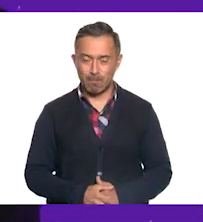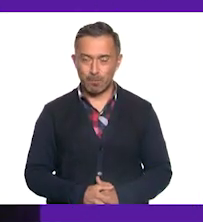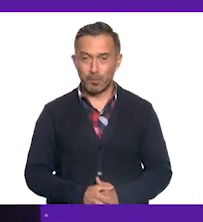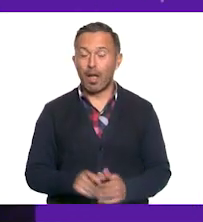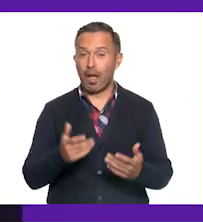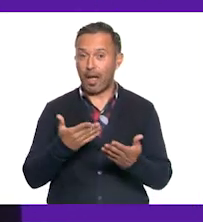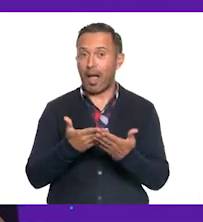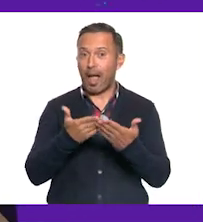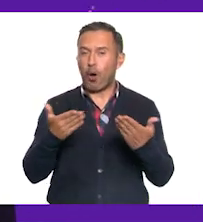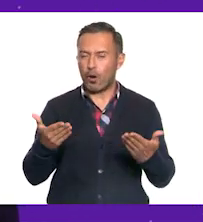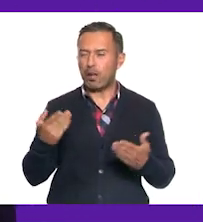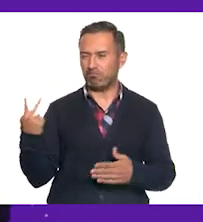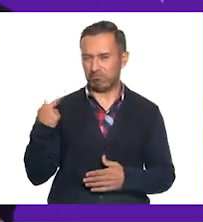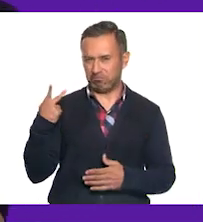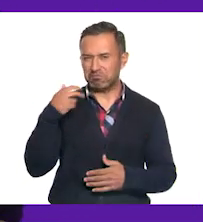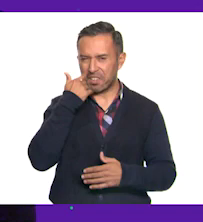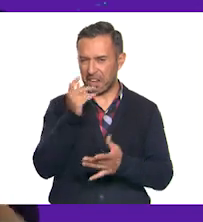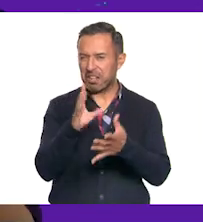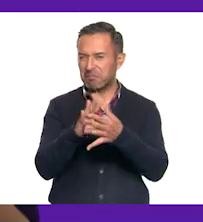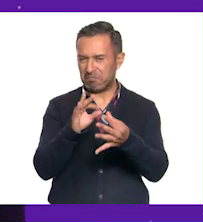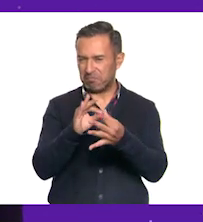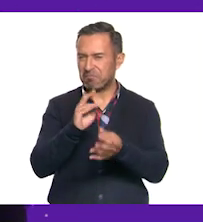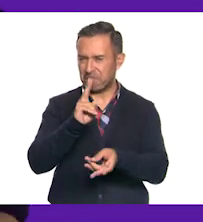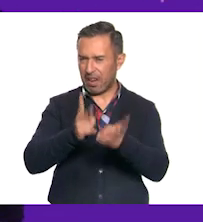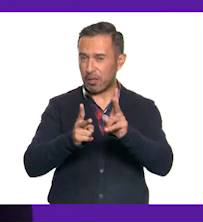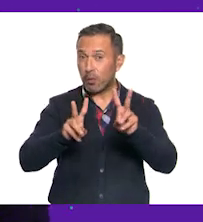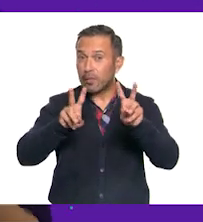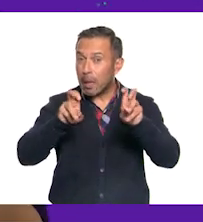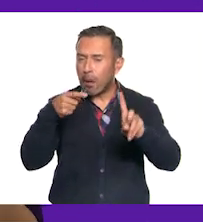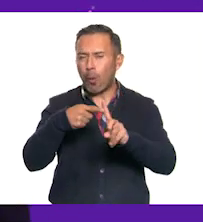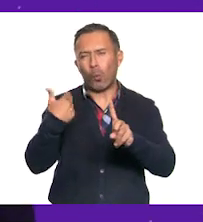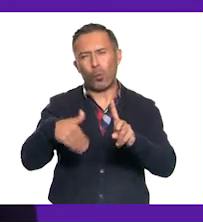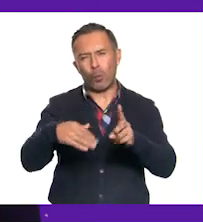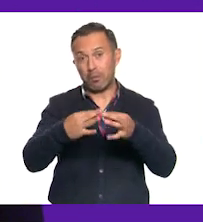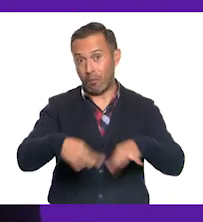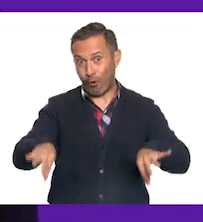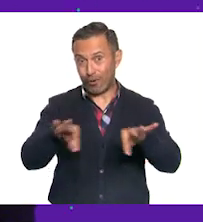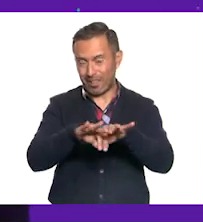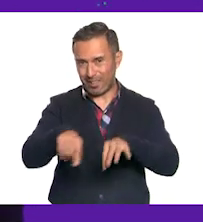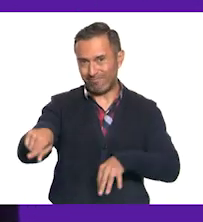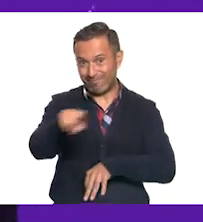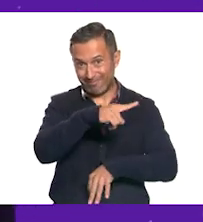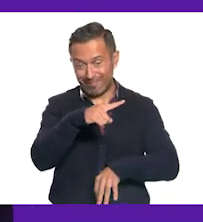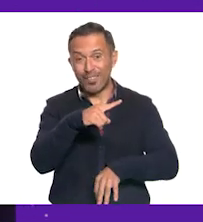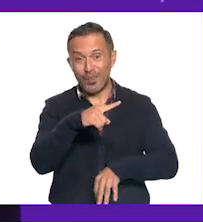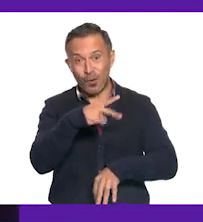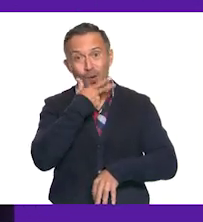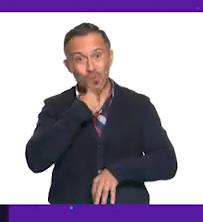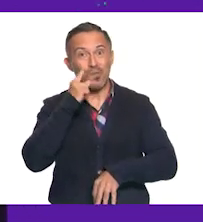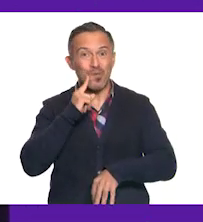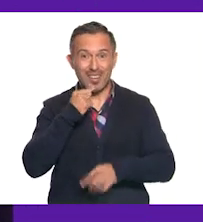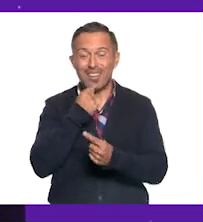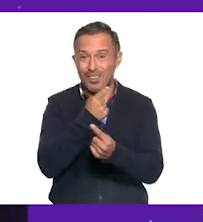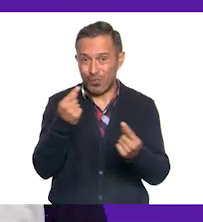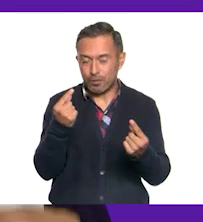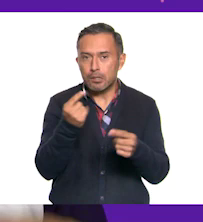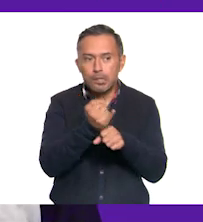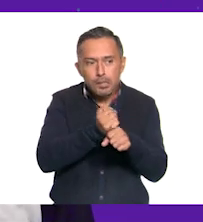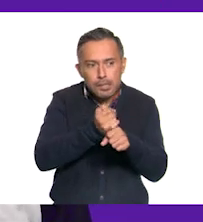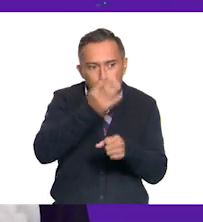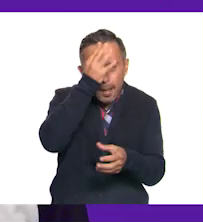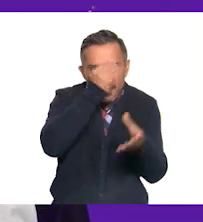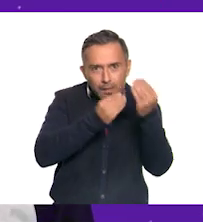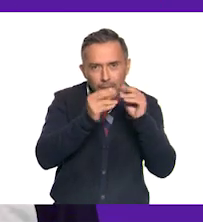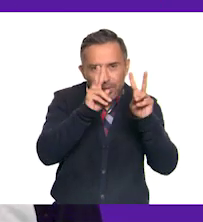ocasión, queremos platicar con ustedes de un tema muy importante para todos los cibernautas informados como tú. En